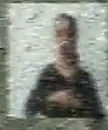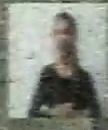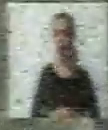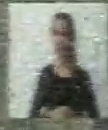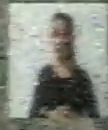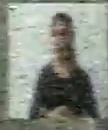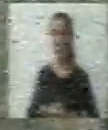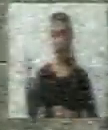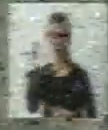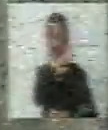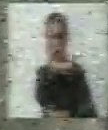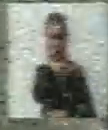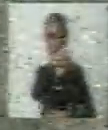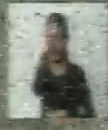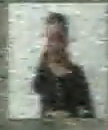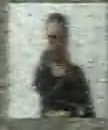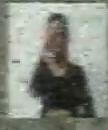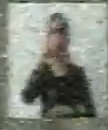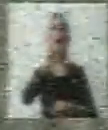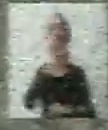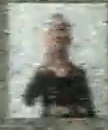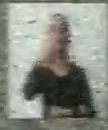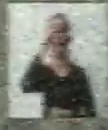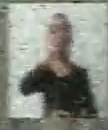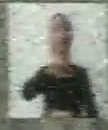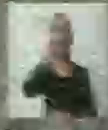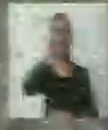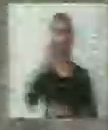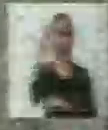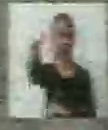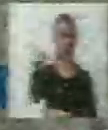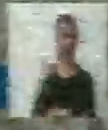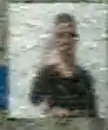Sí, así como dice, el día de ayer tomó conocimiento en hora del mediodía,